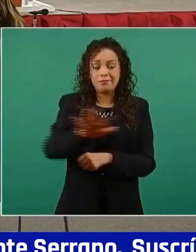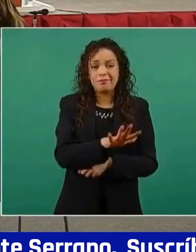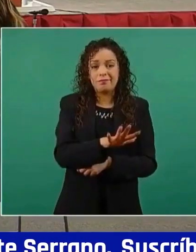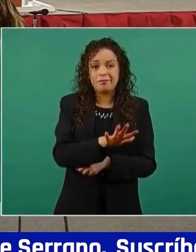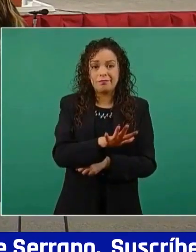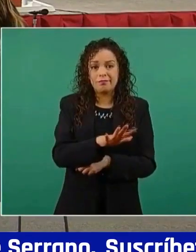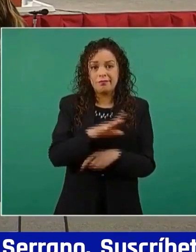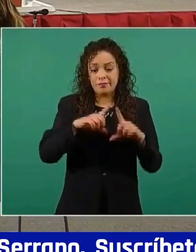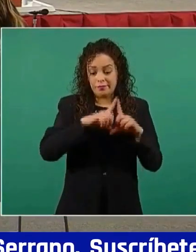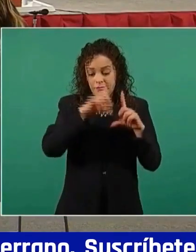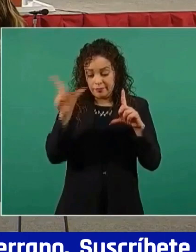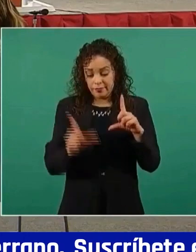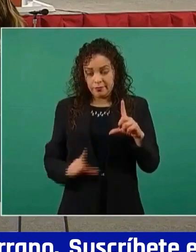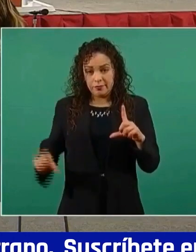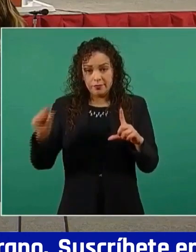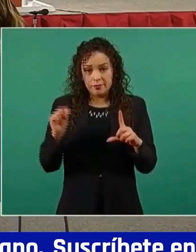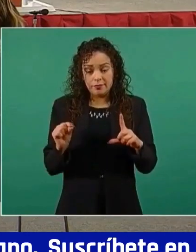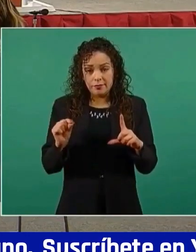por